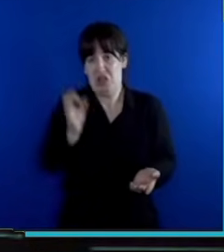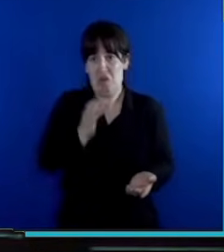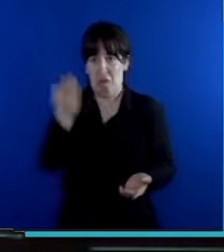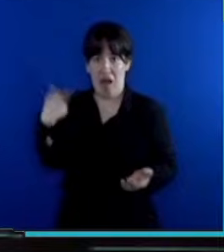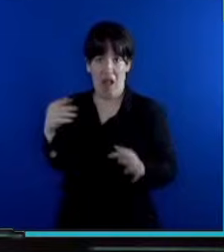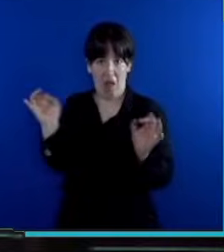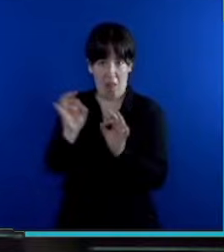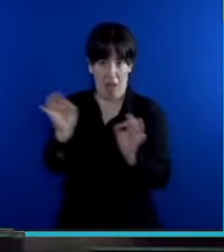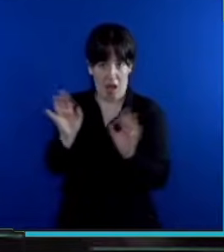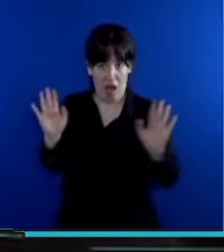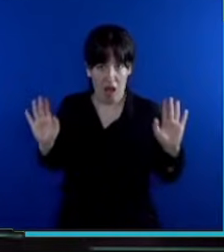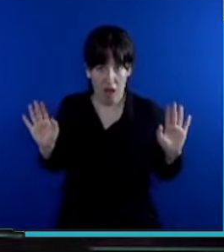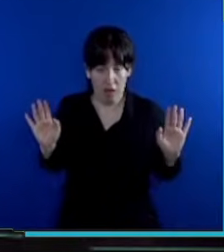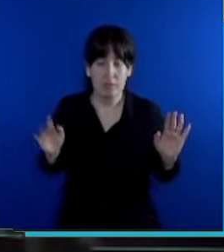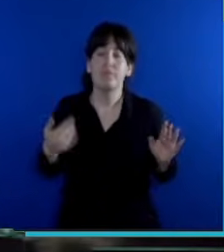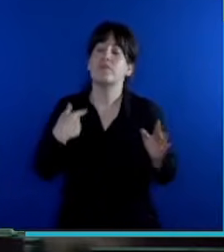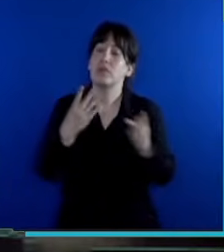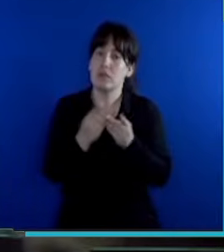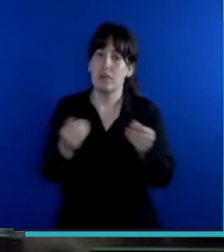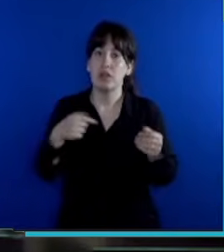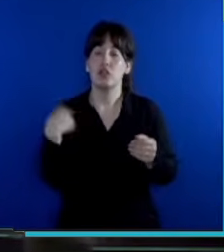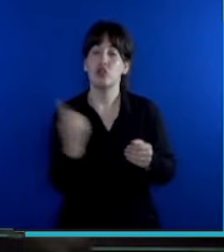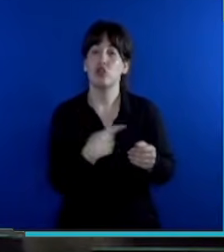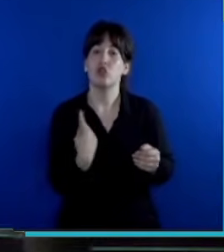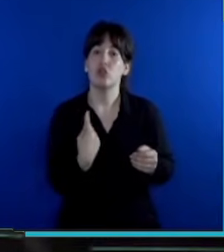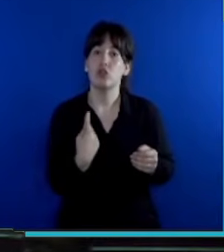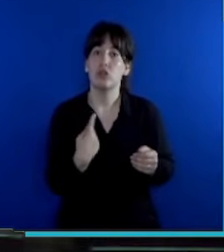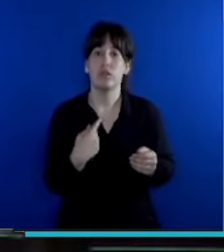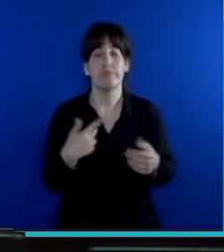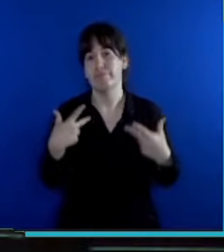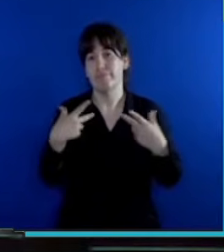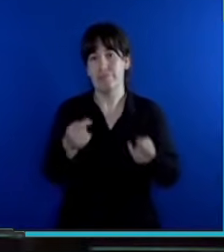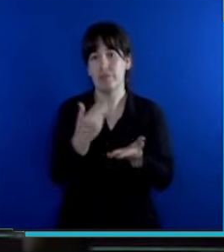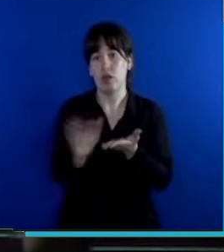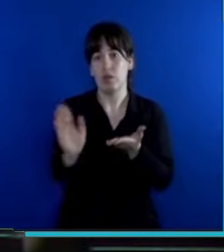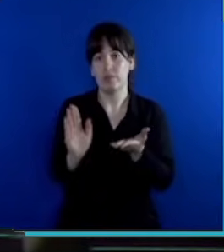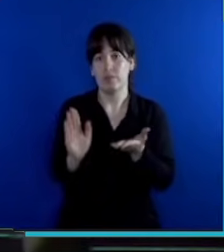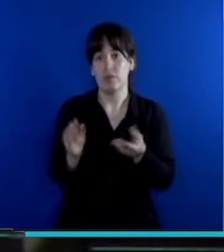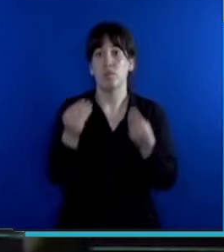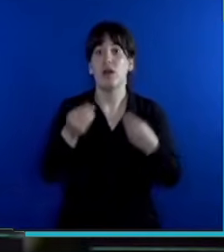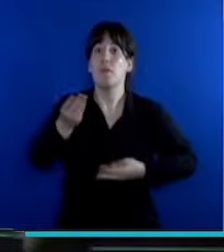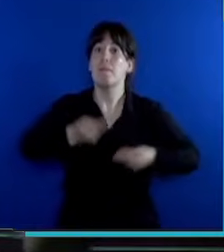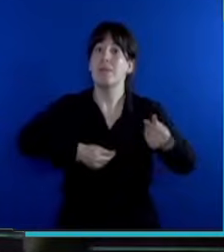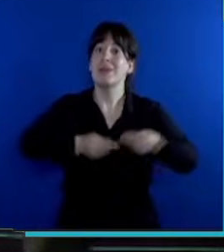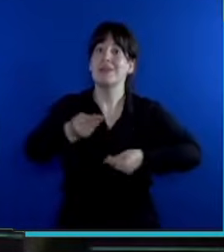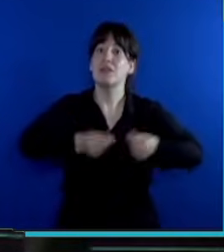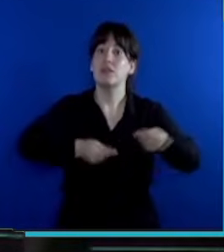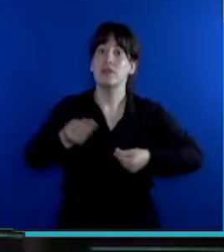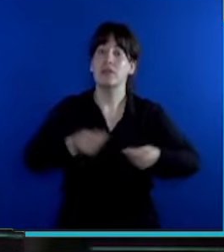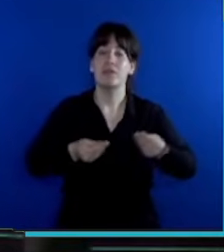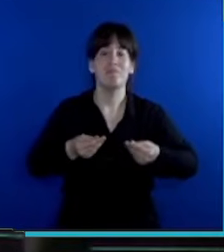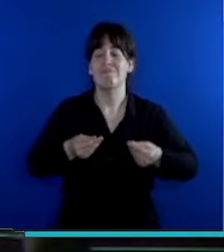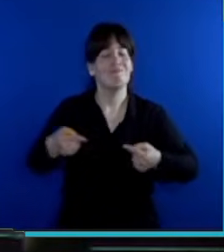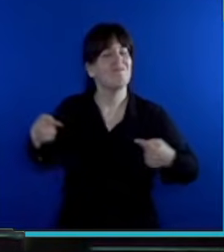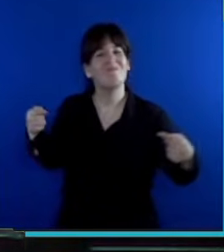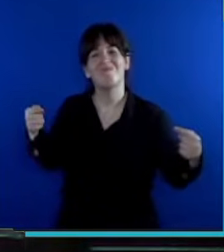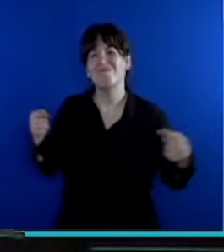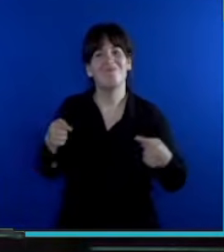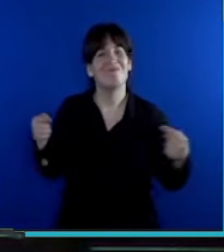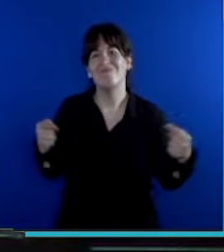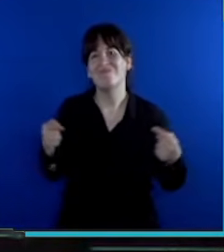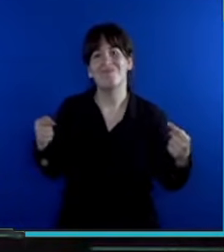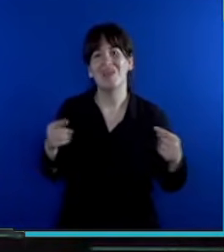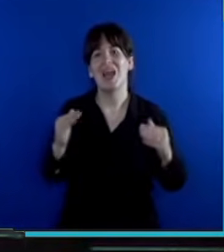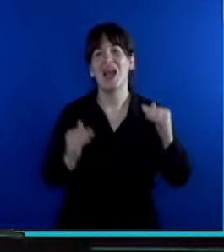años. Señor presidente, para terminar, nosotros vamos a votar en contra porque el presupuesto va a contramano